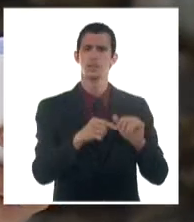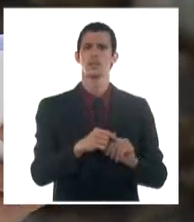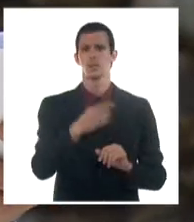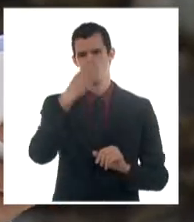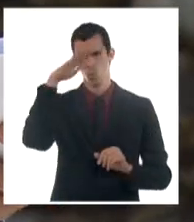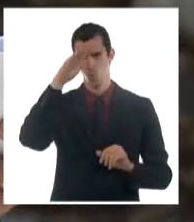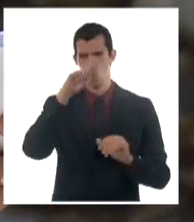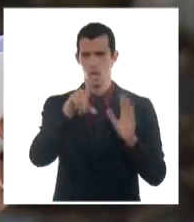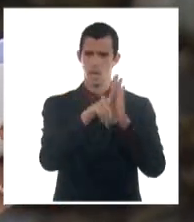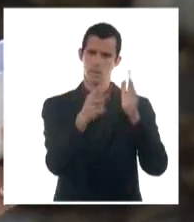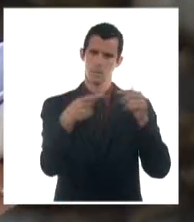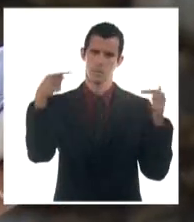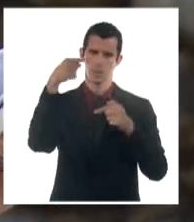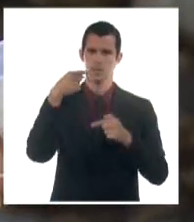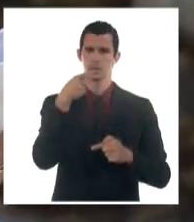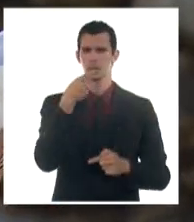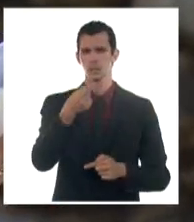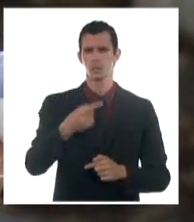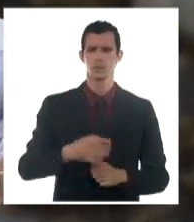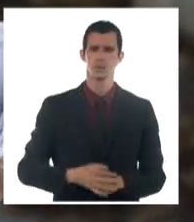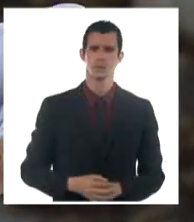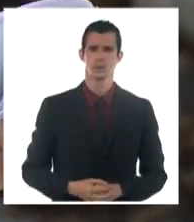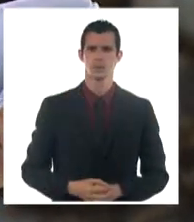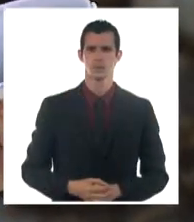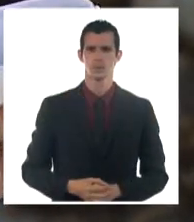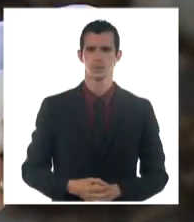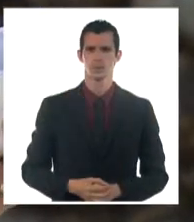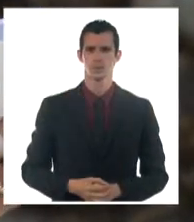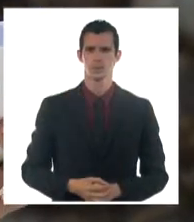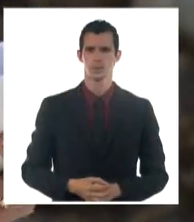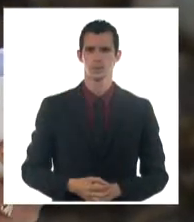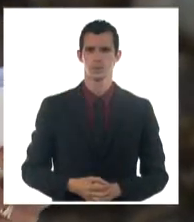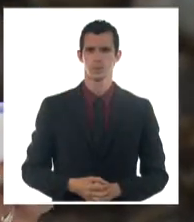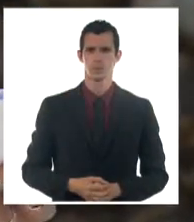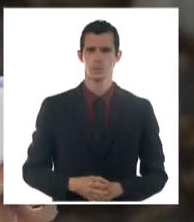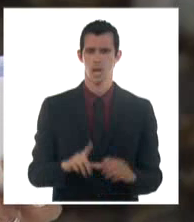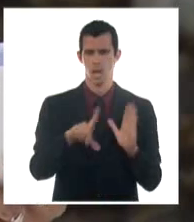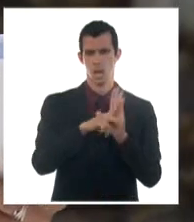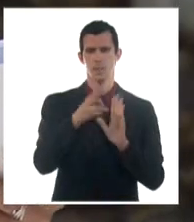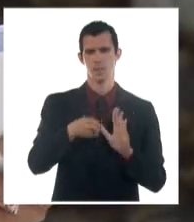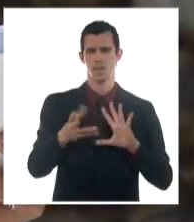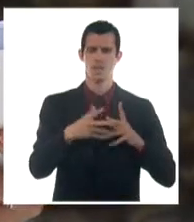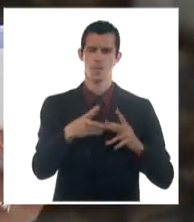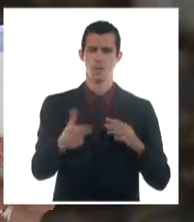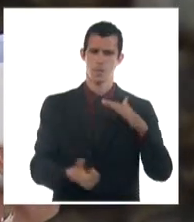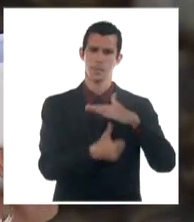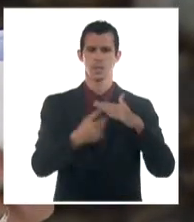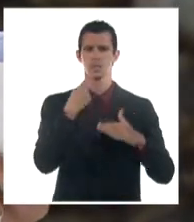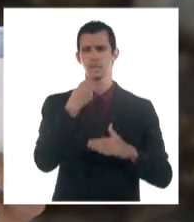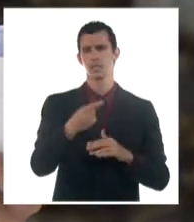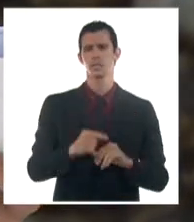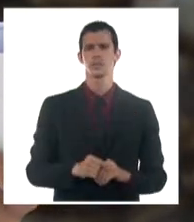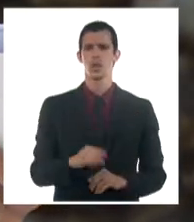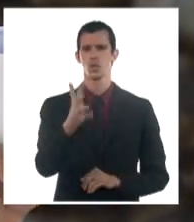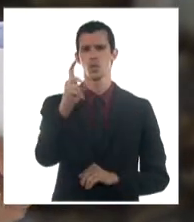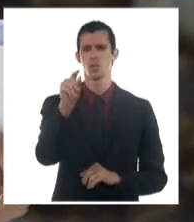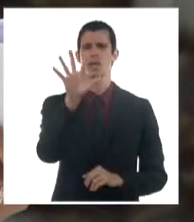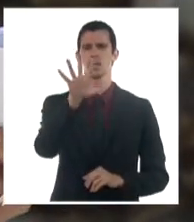ha decidido dictar los siguientes decretos presidenciales. Decreto presidencial número 560